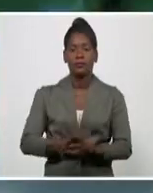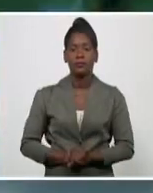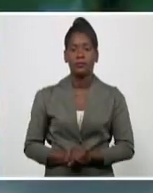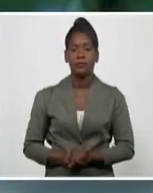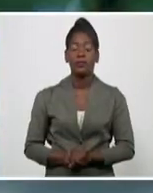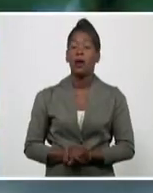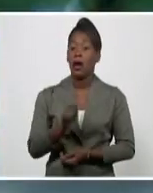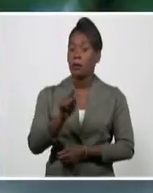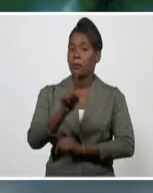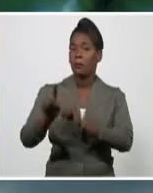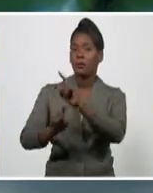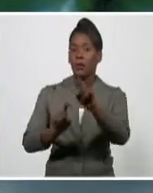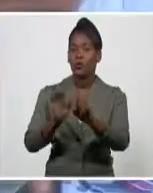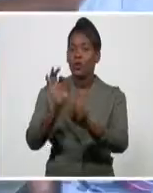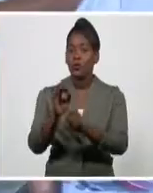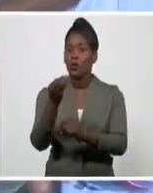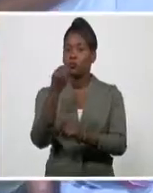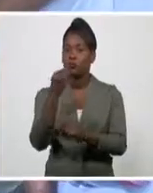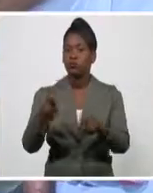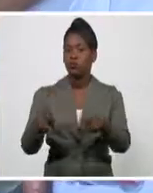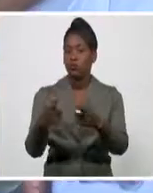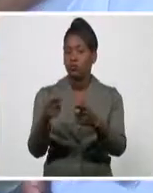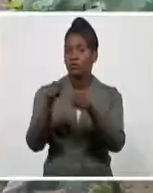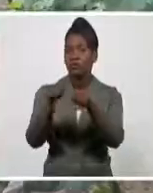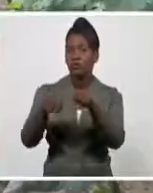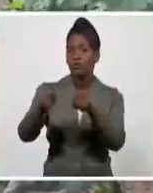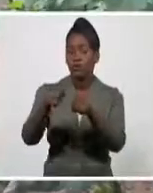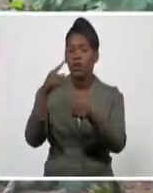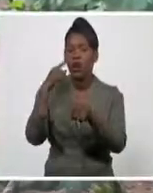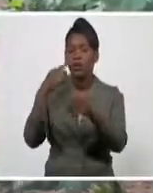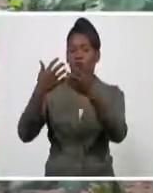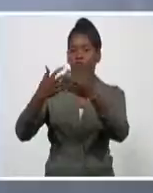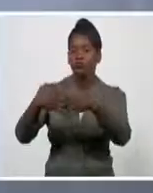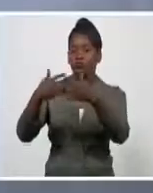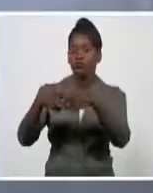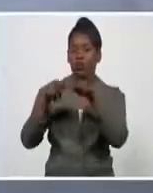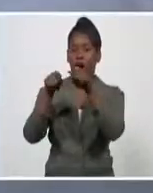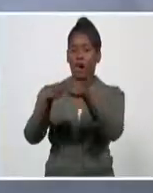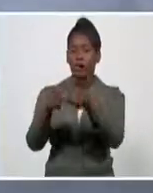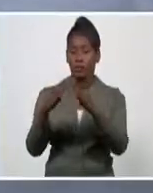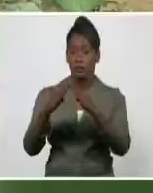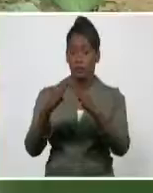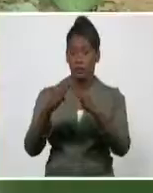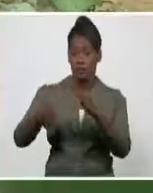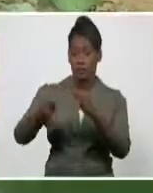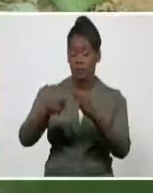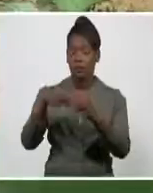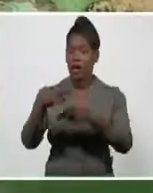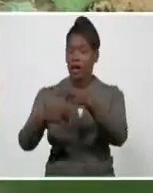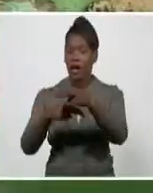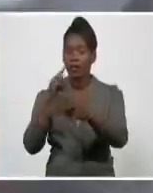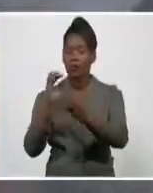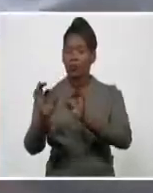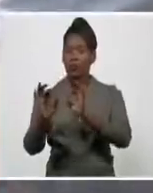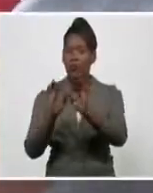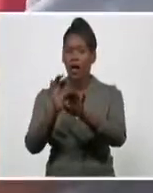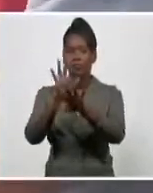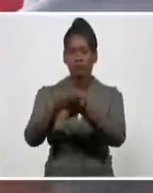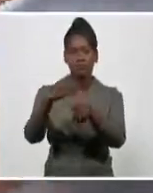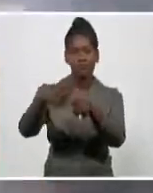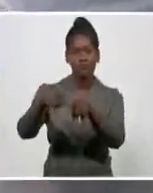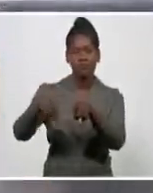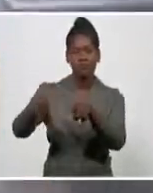de comercialización de productos, la minindustria y las 30 casas de cultivos protegidos, donde resaltó la valía de quienes